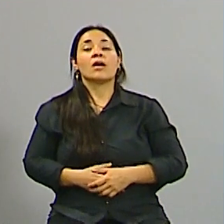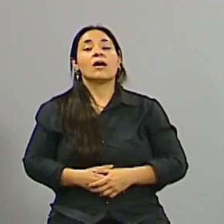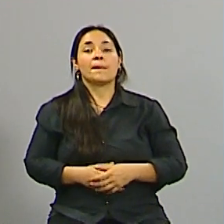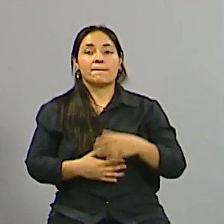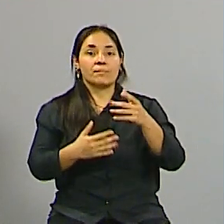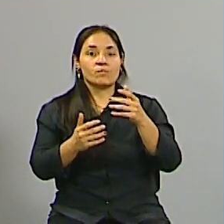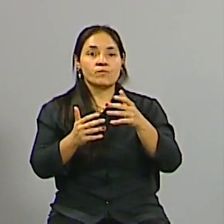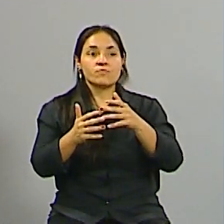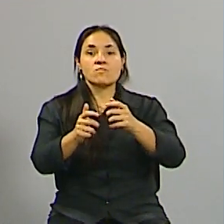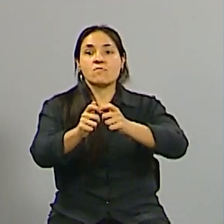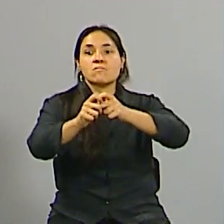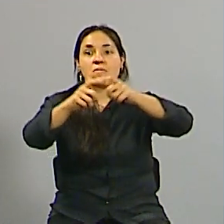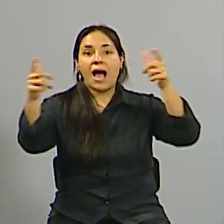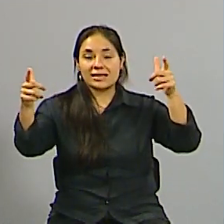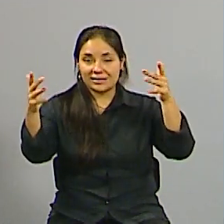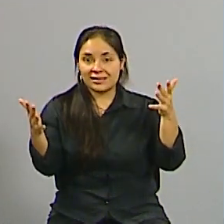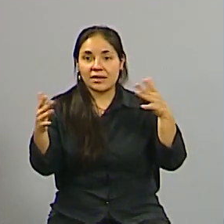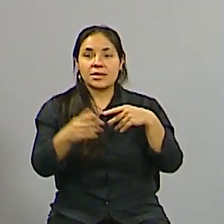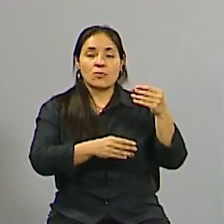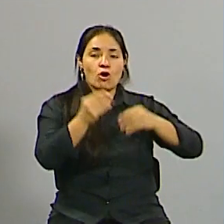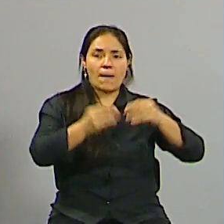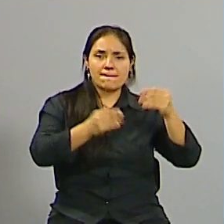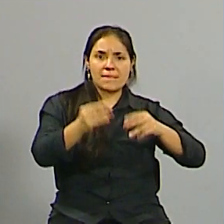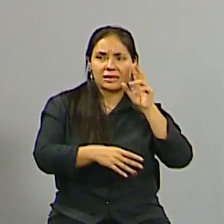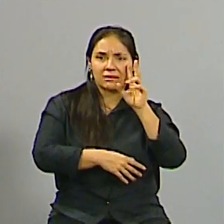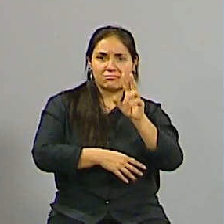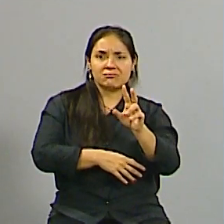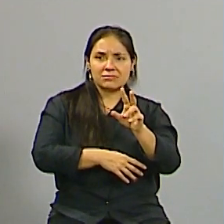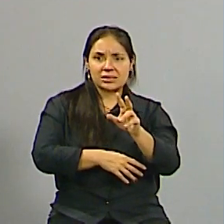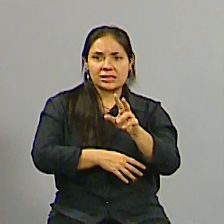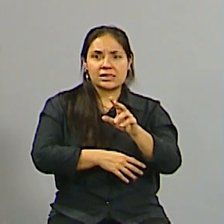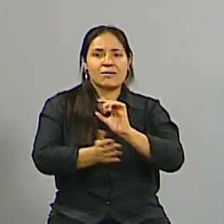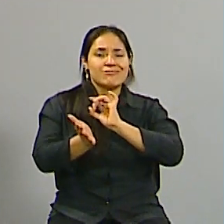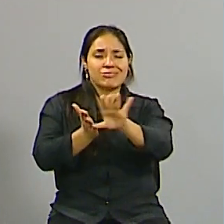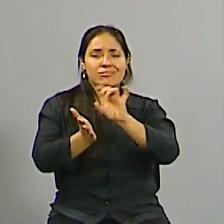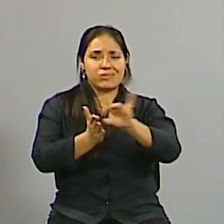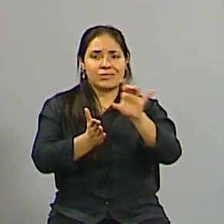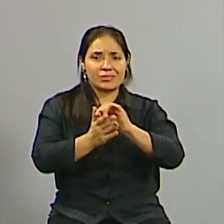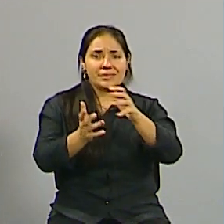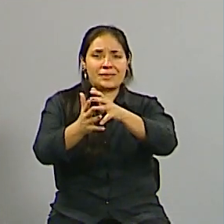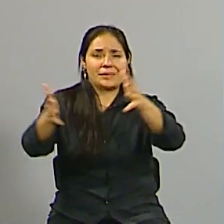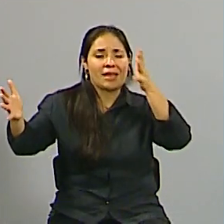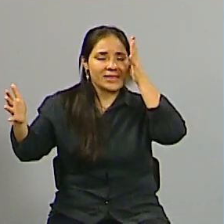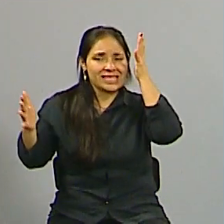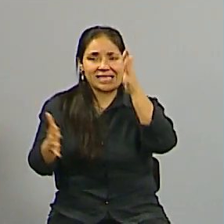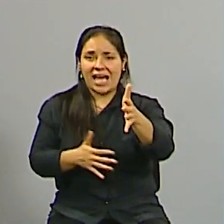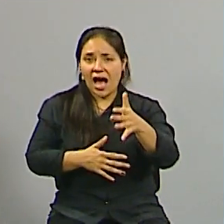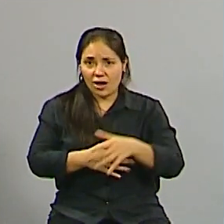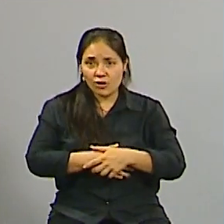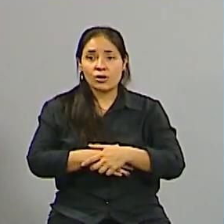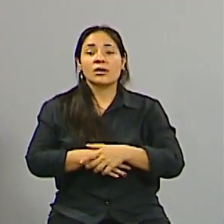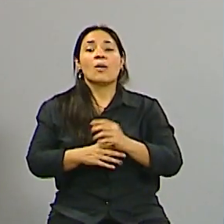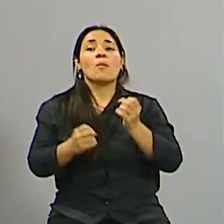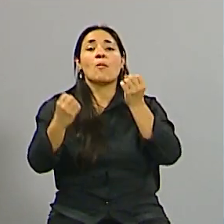generó una reacción tal por parte de la empresa que implicó despidos masivos que tenían mucho menos que